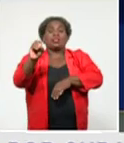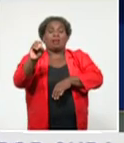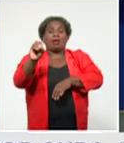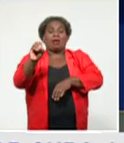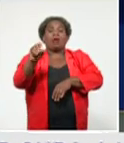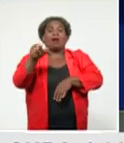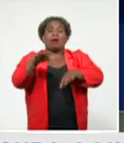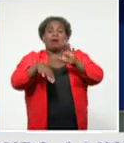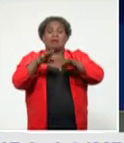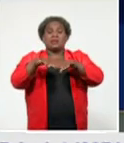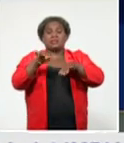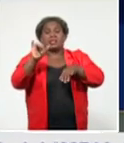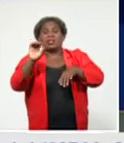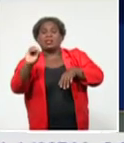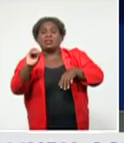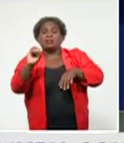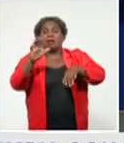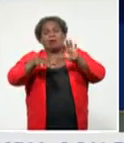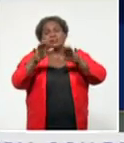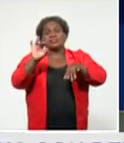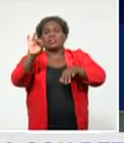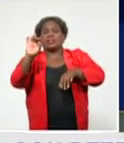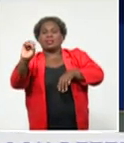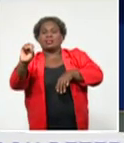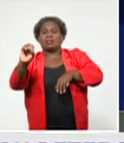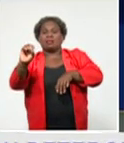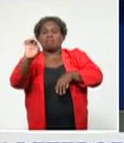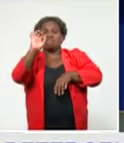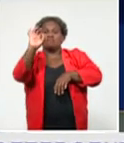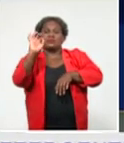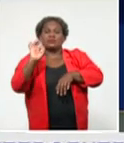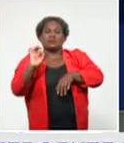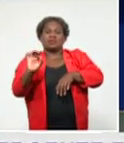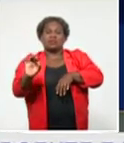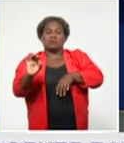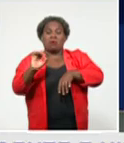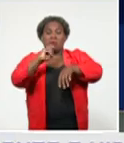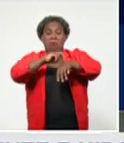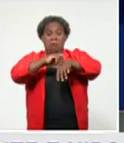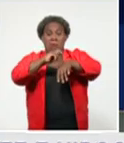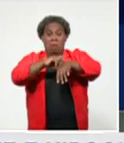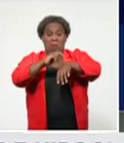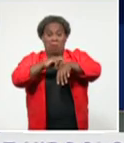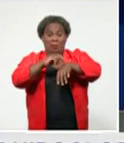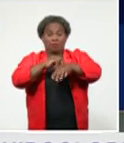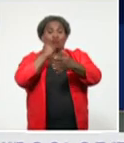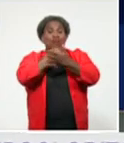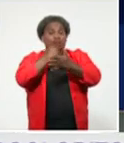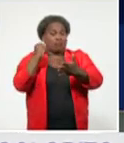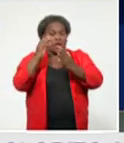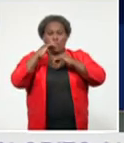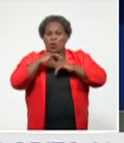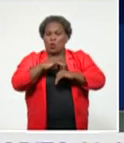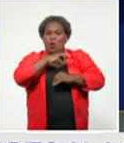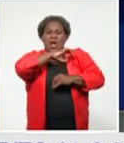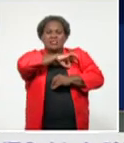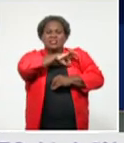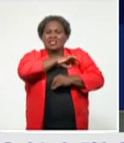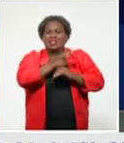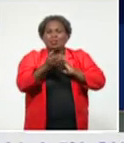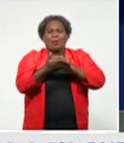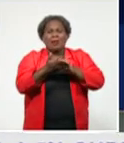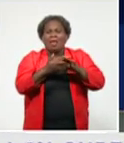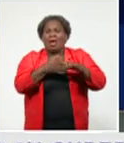ha sido el 60 y el 70% en el momento del diagnóstico no han tenido síntomas de la enfermedad.